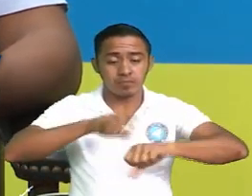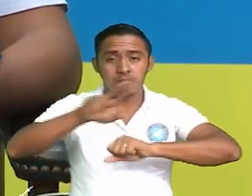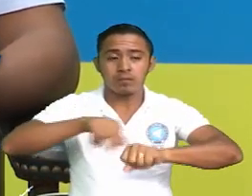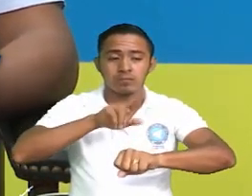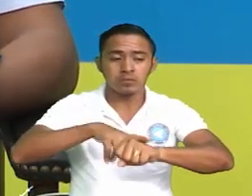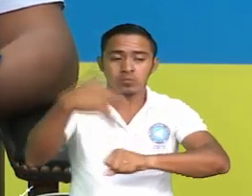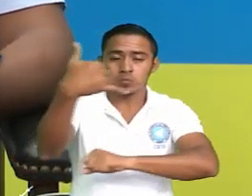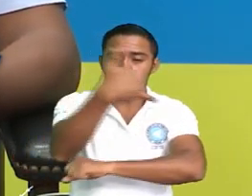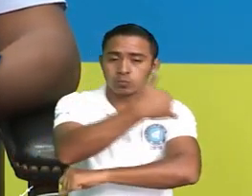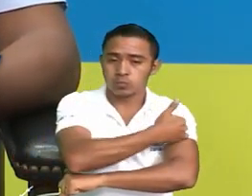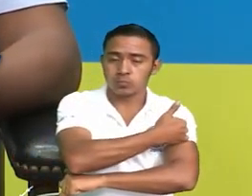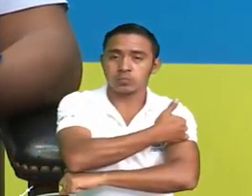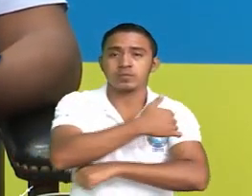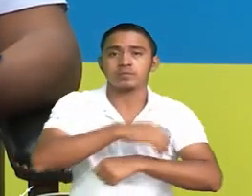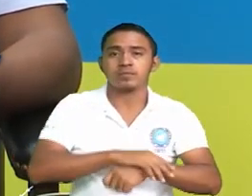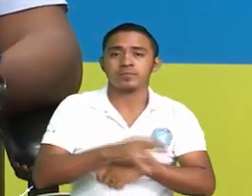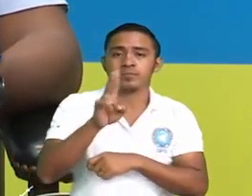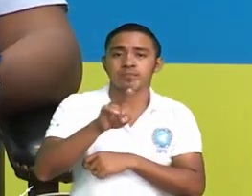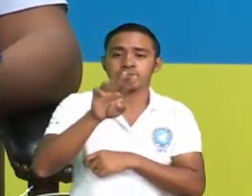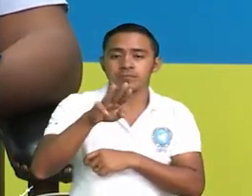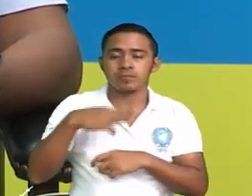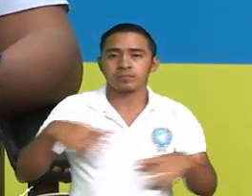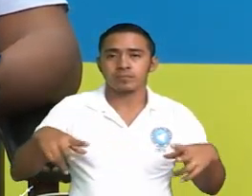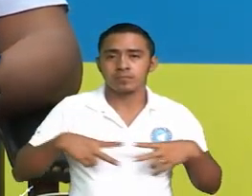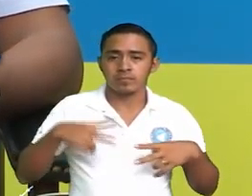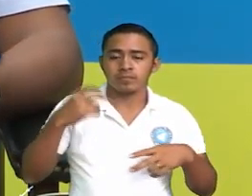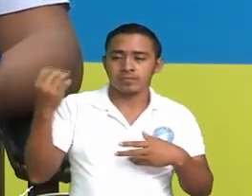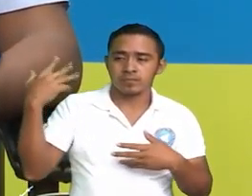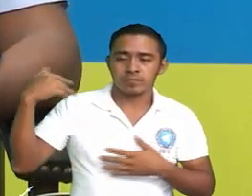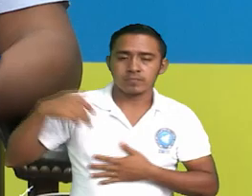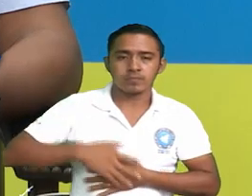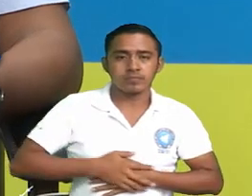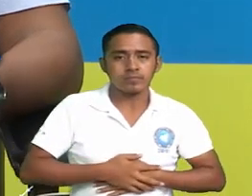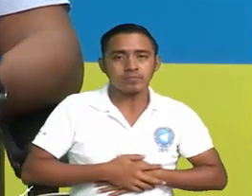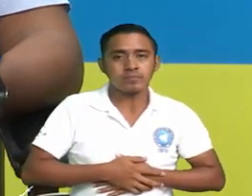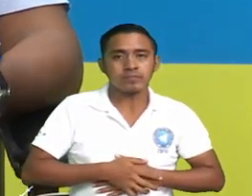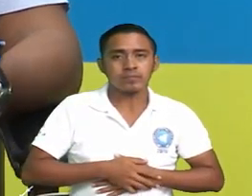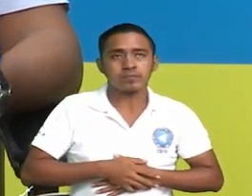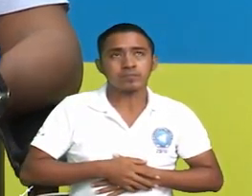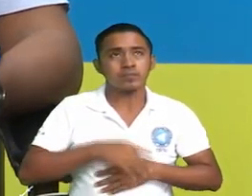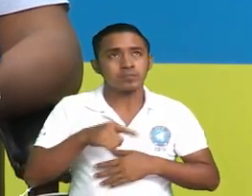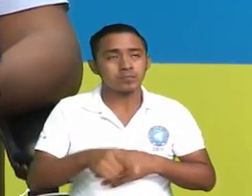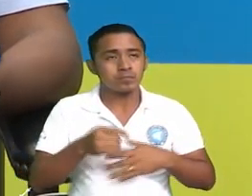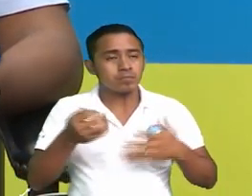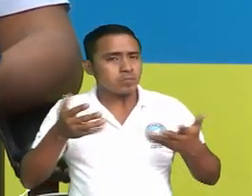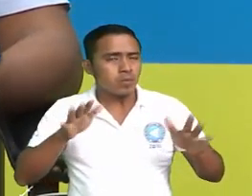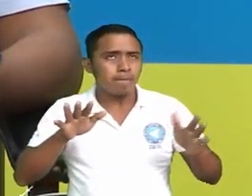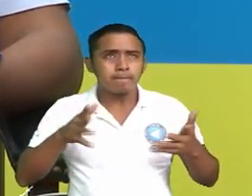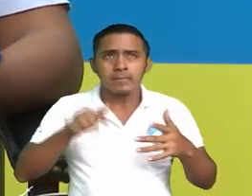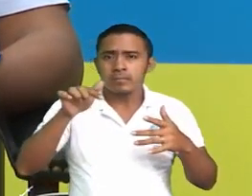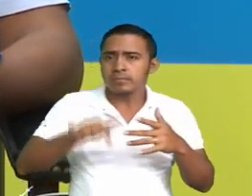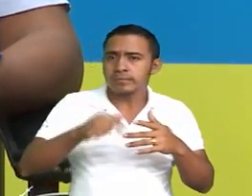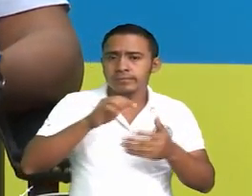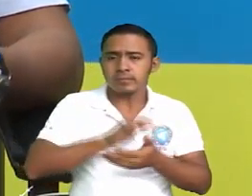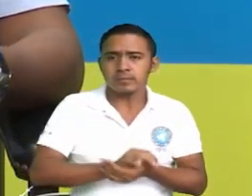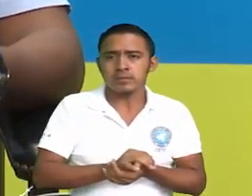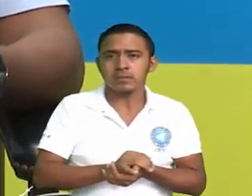Vacunación, precisamente el 23 de abril pasado. ¿Tiene previsto que esta campaña de